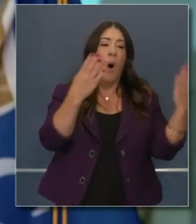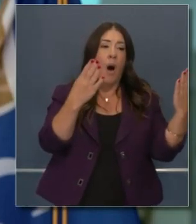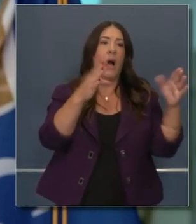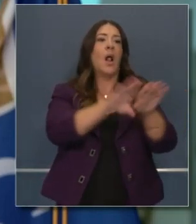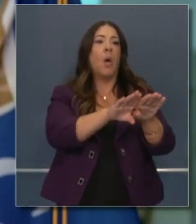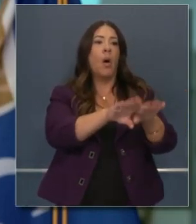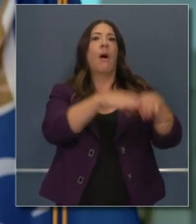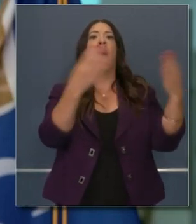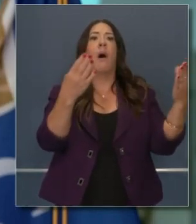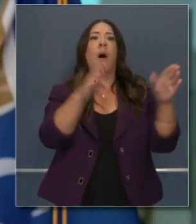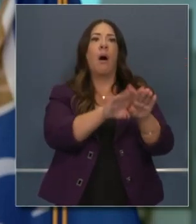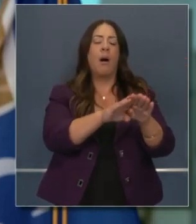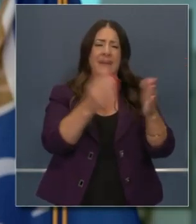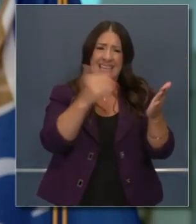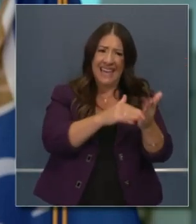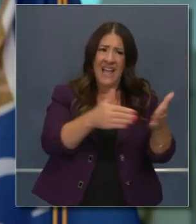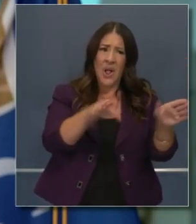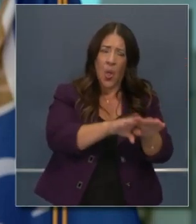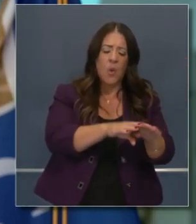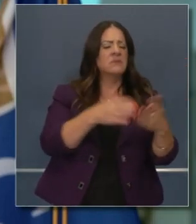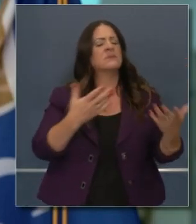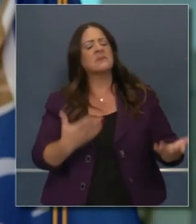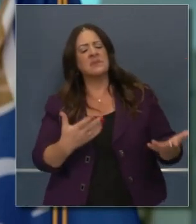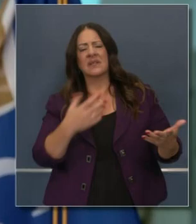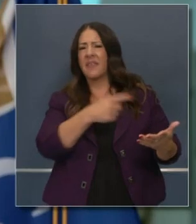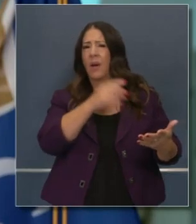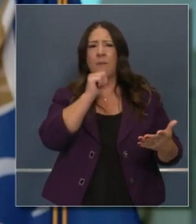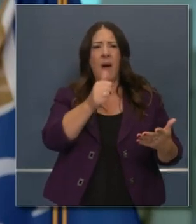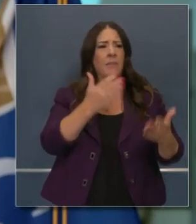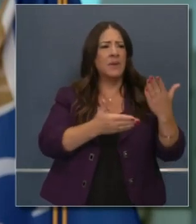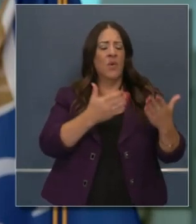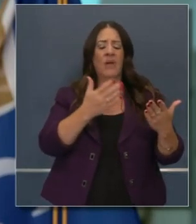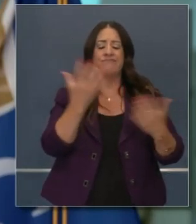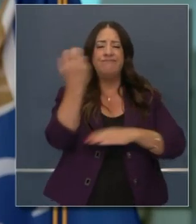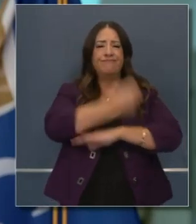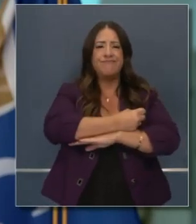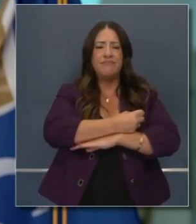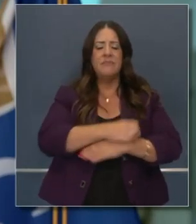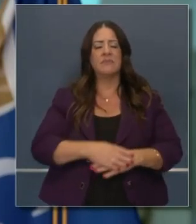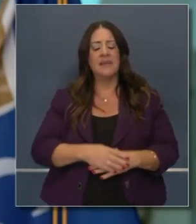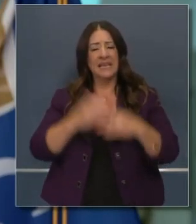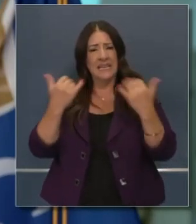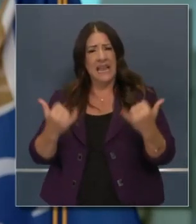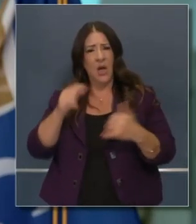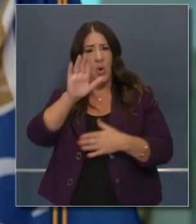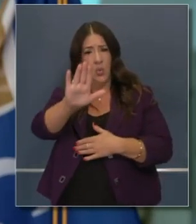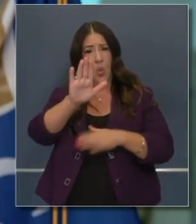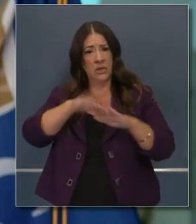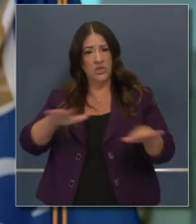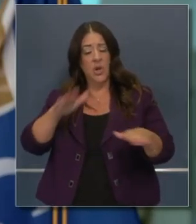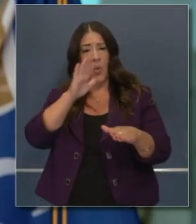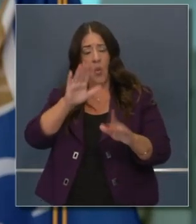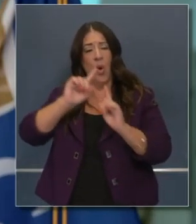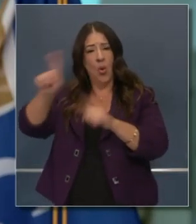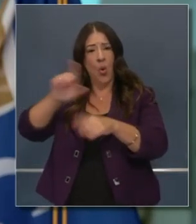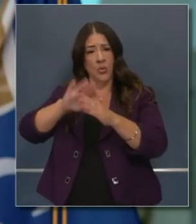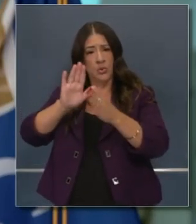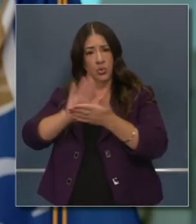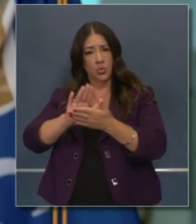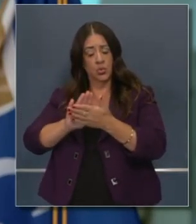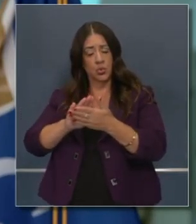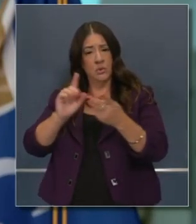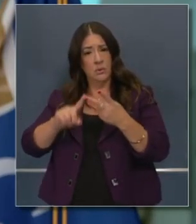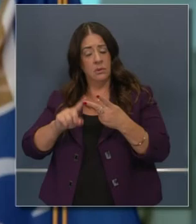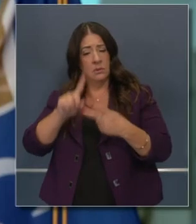una tercer cierre? Y también en cuanto a las clases para las escuelas, ¿sus hijos van a ir a la escuela